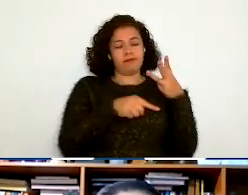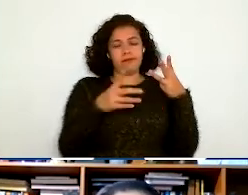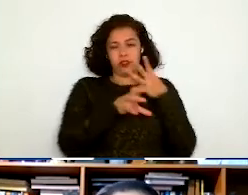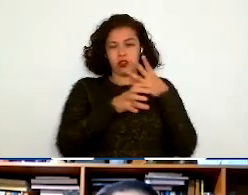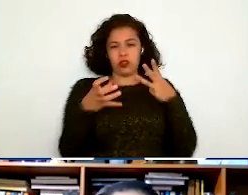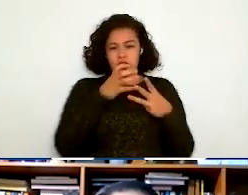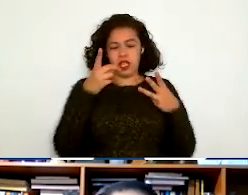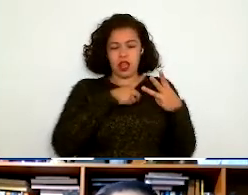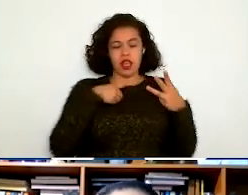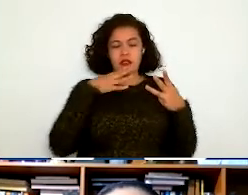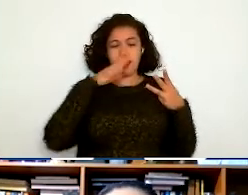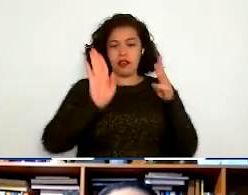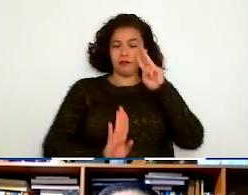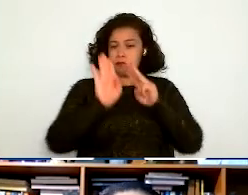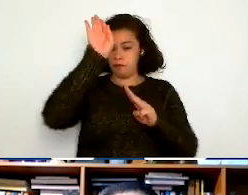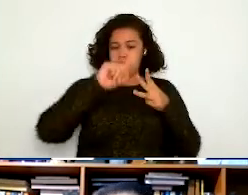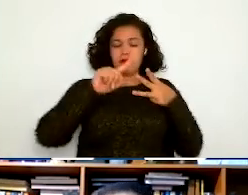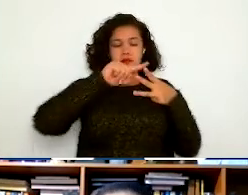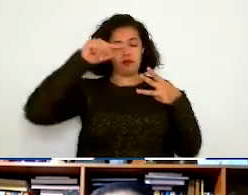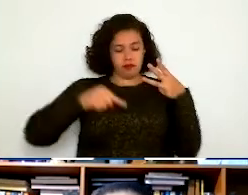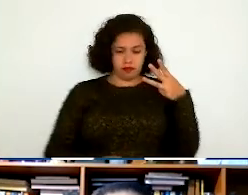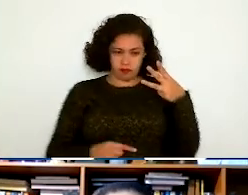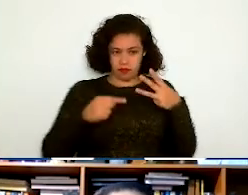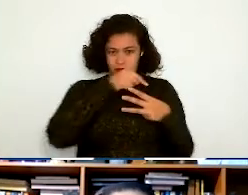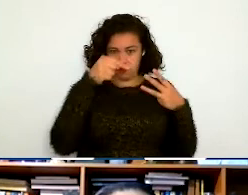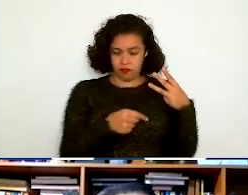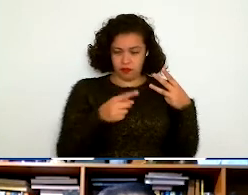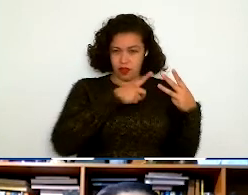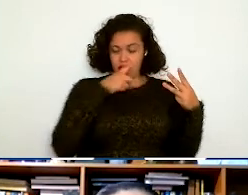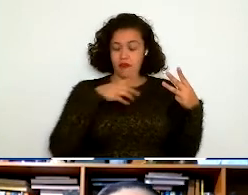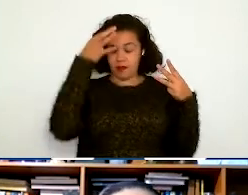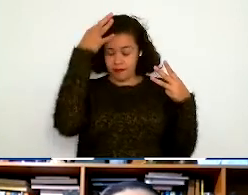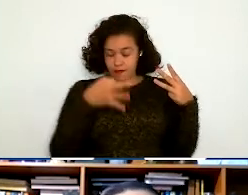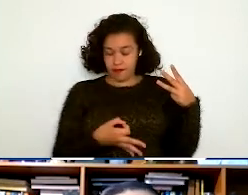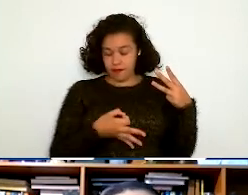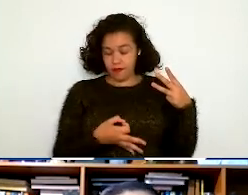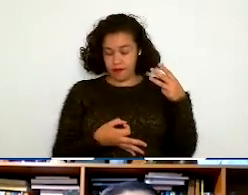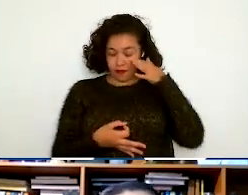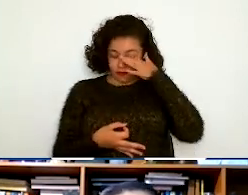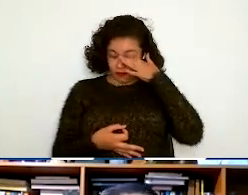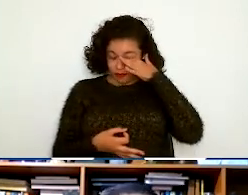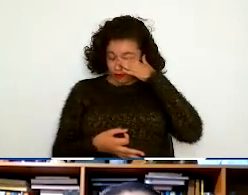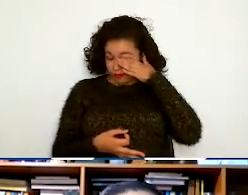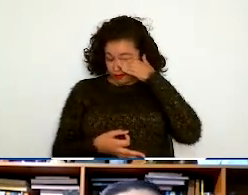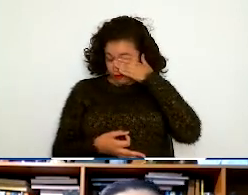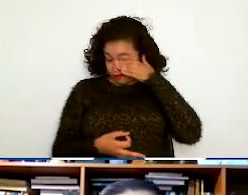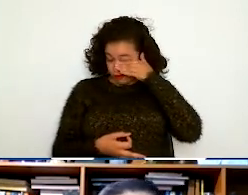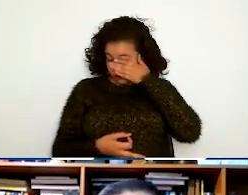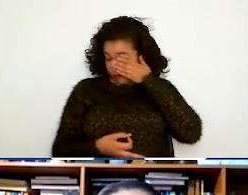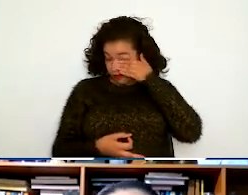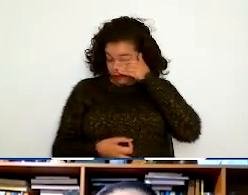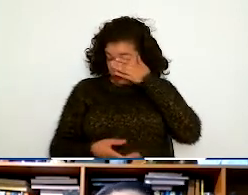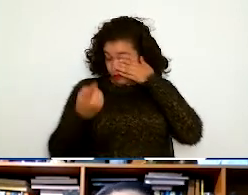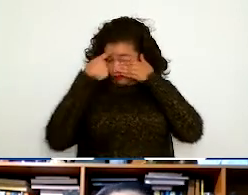elementos deben de estar potencializados, estos tres elementos deben ser idóneos para poder generar dentro de la